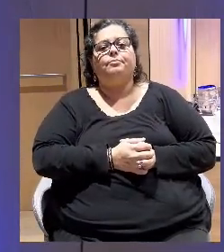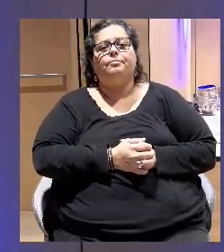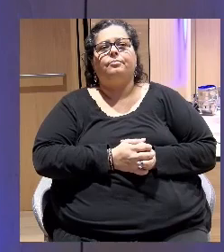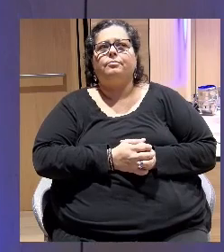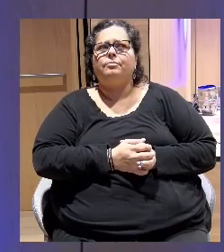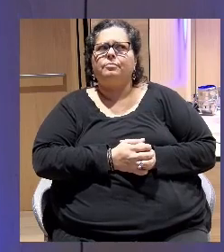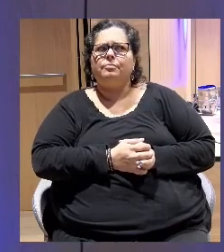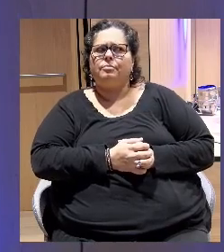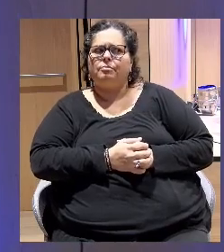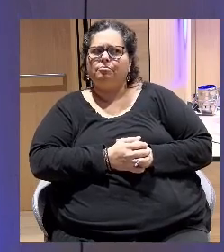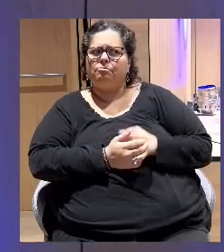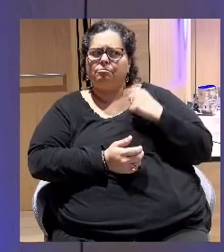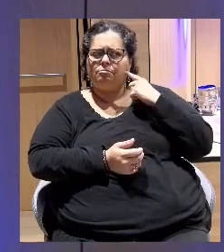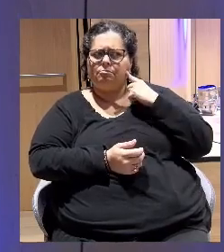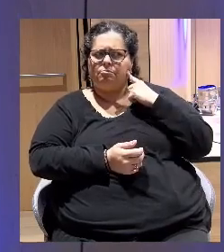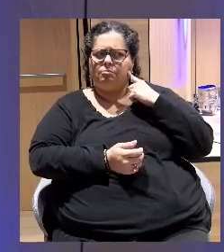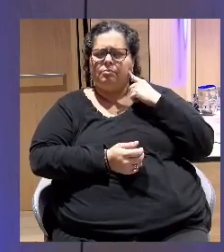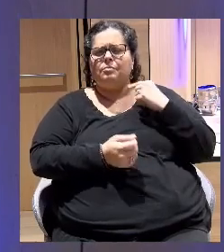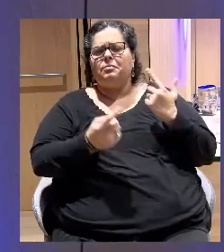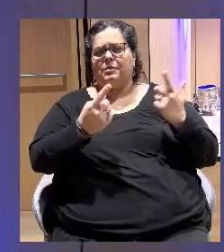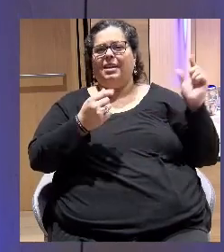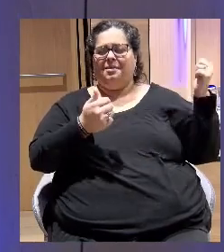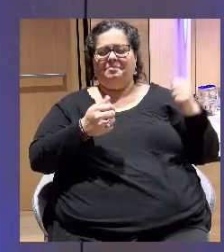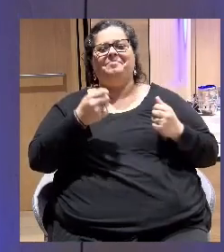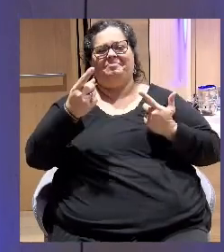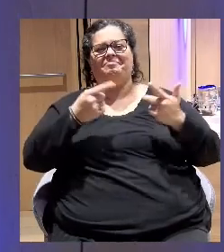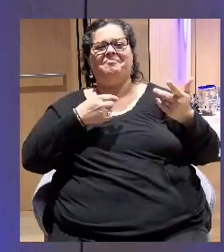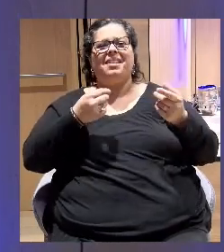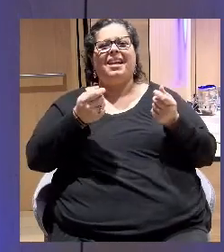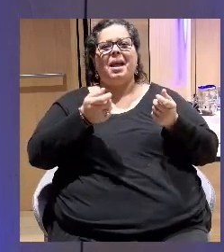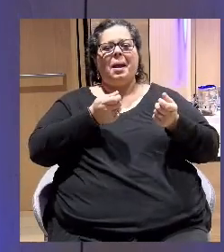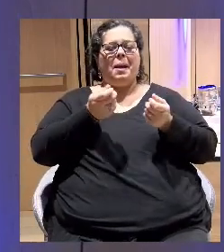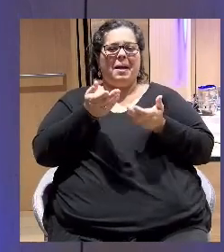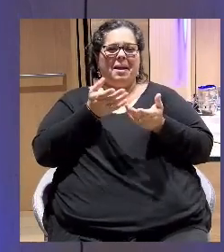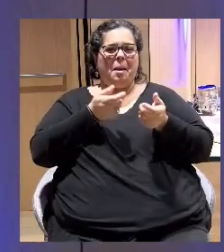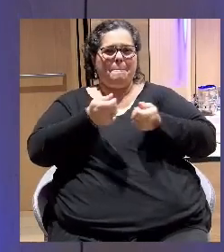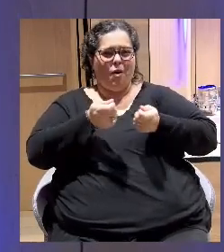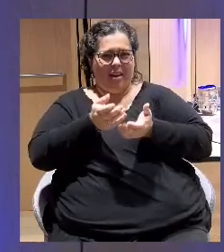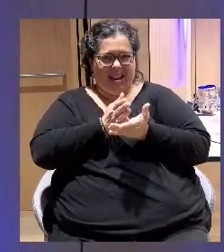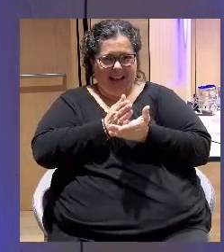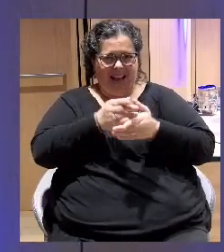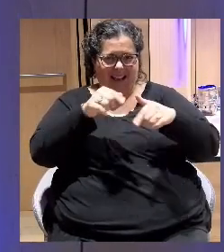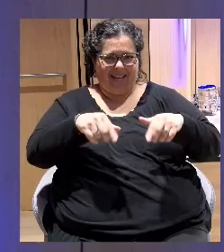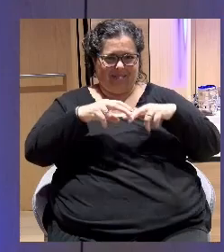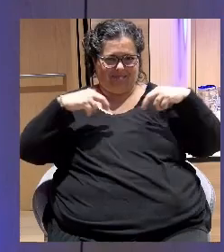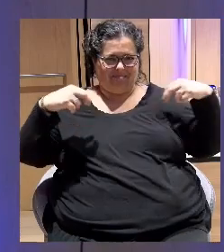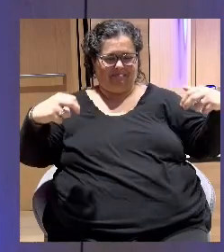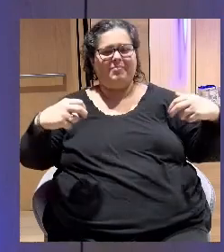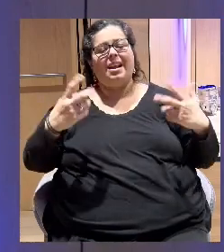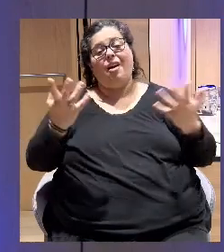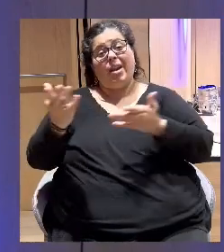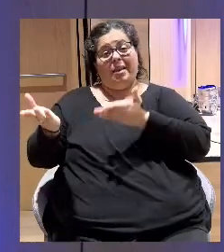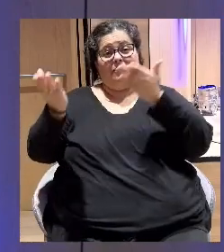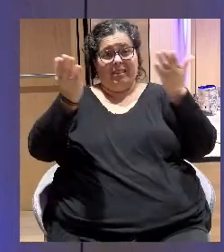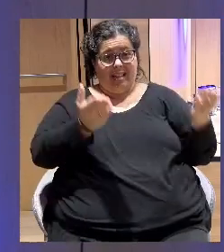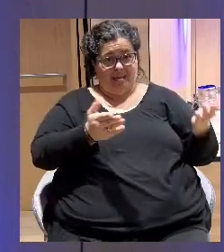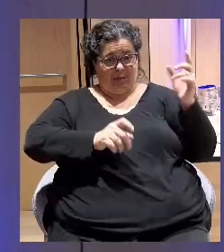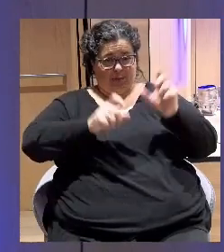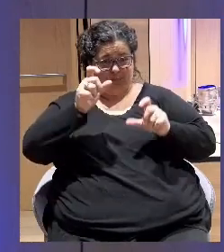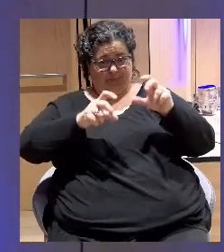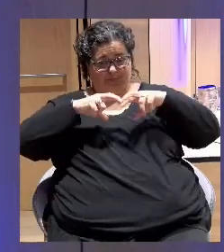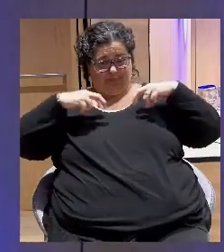Modera este panel el señor Marcelo Mondelli de UNFPA. Invitamos a los panelistas